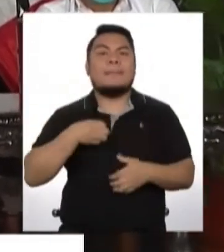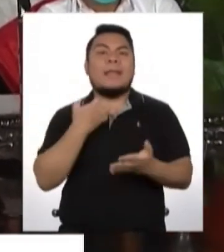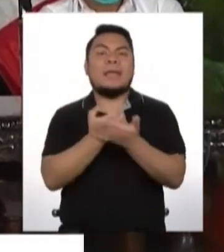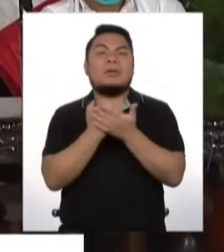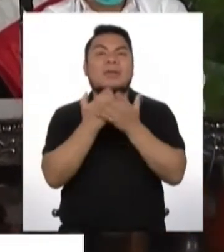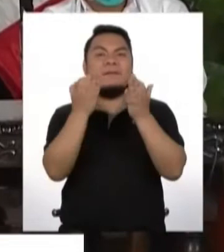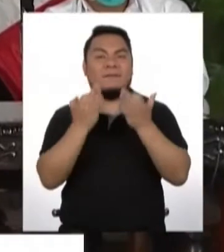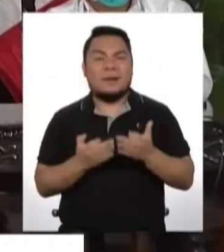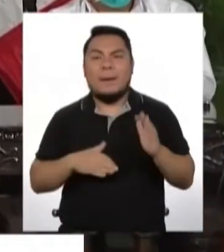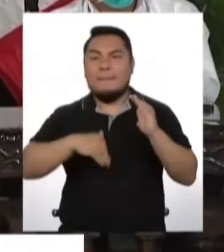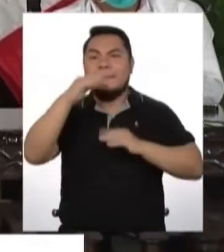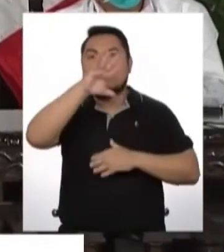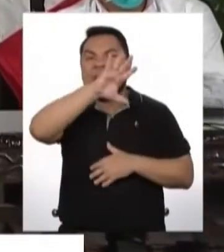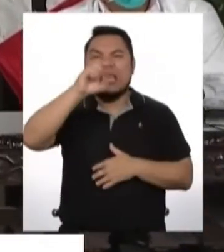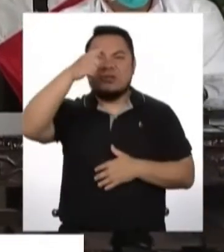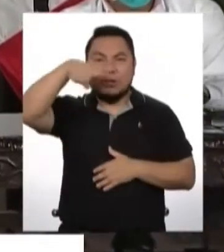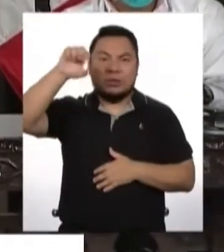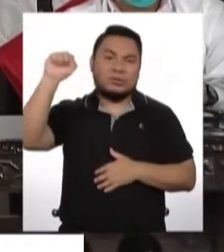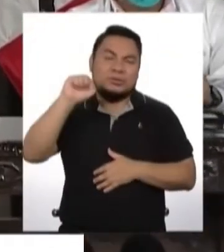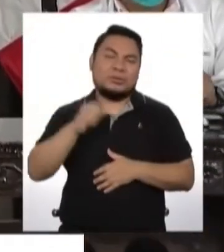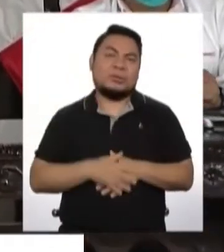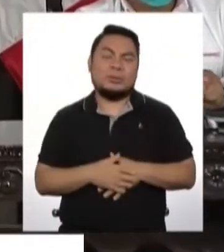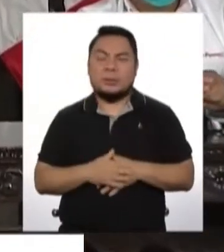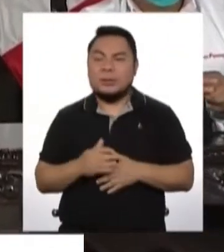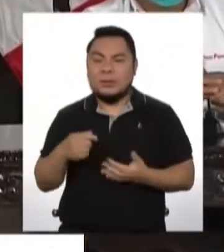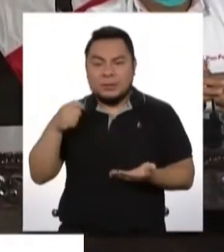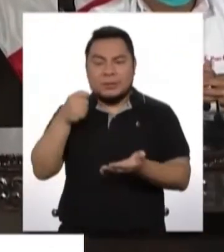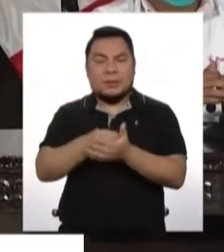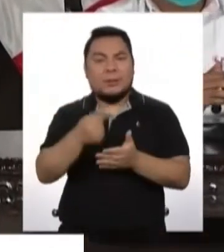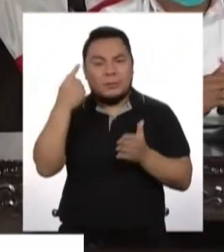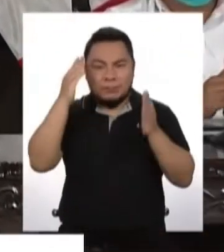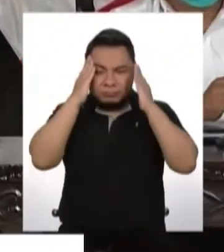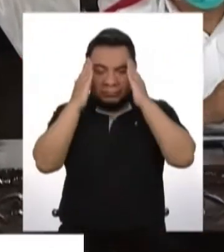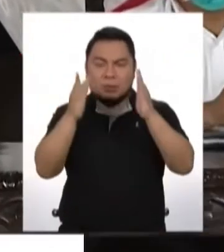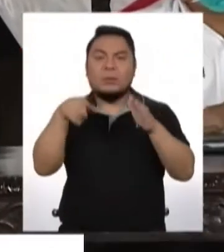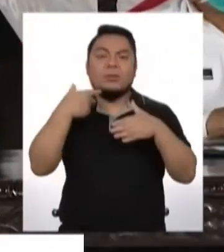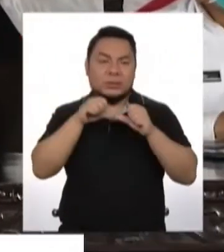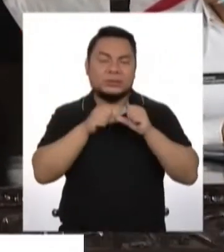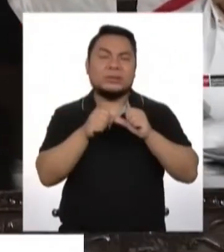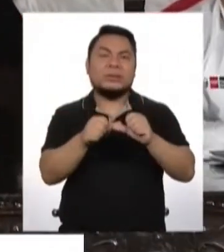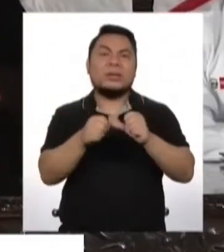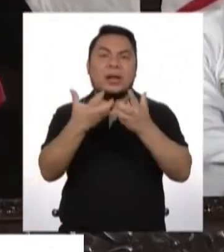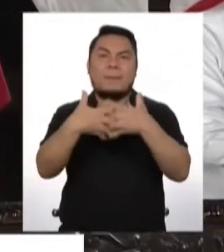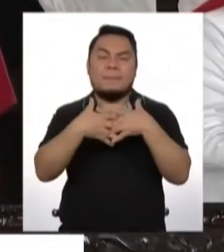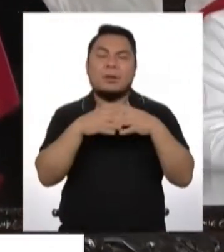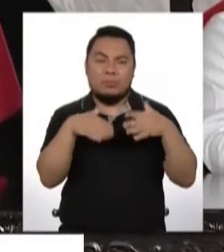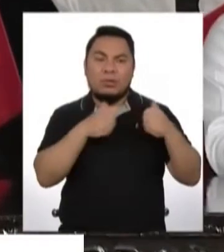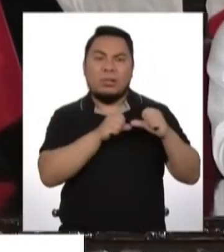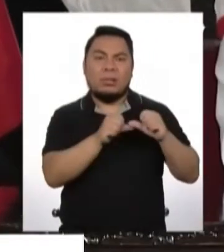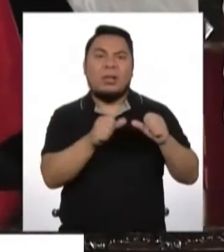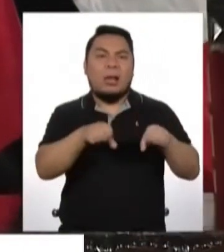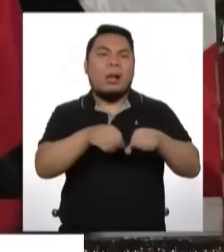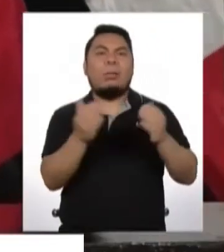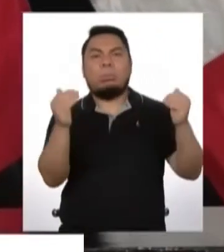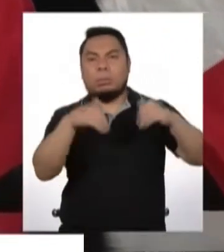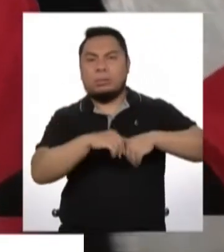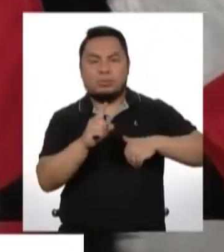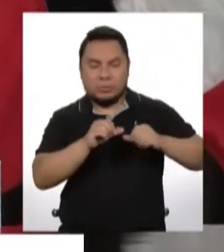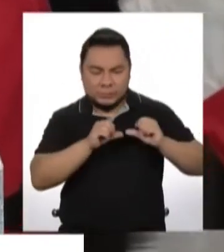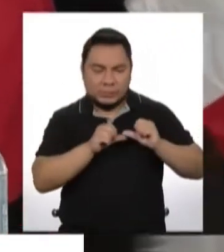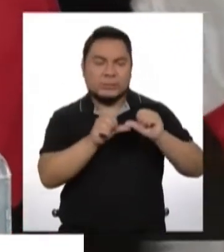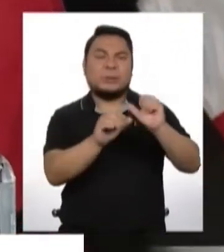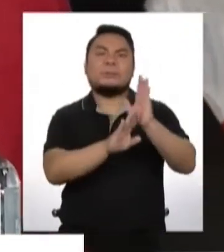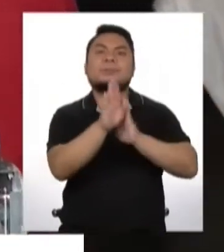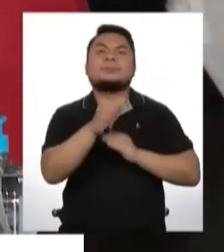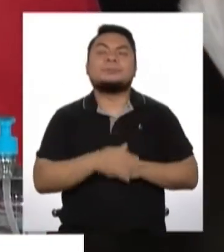con más de 500 millones de soles que vamos a atender para que puedan seguir operando estas empresas. Se dan cuenta que el esfuerzo es